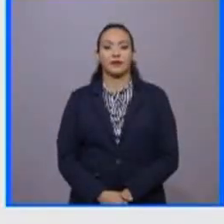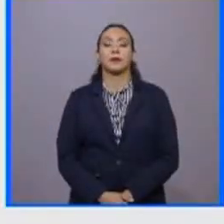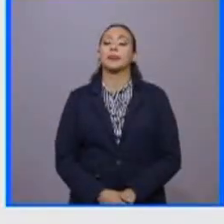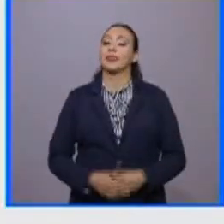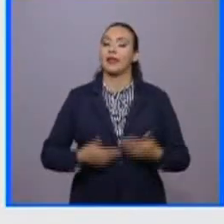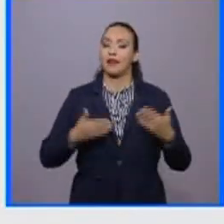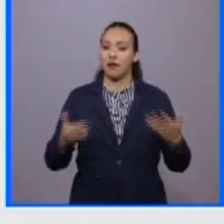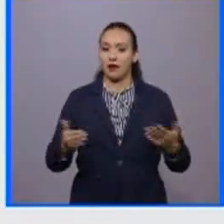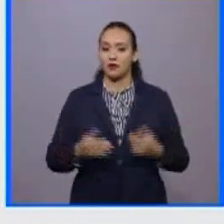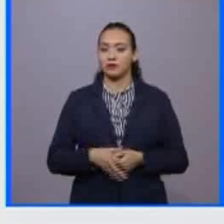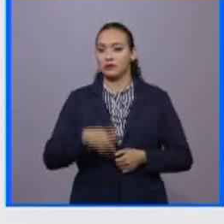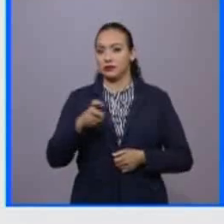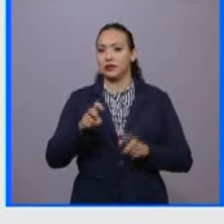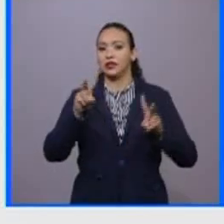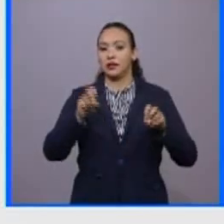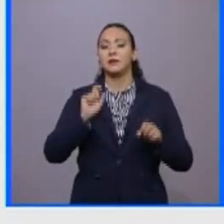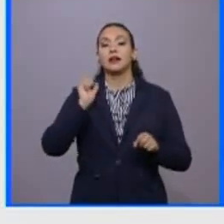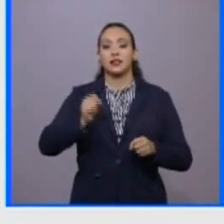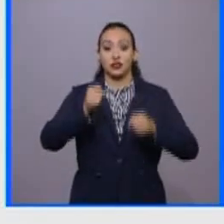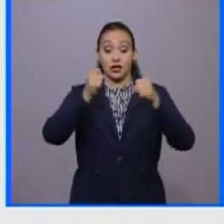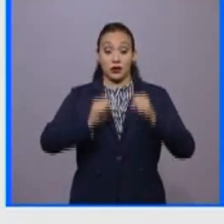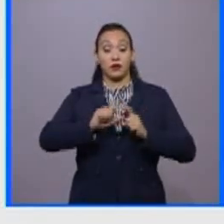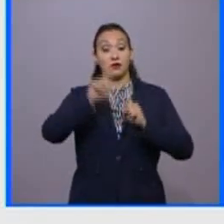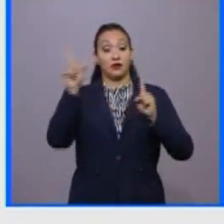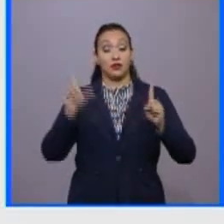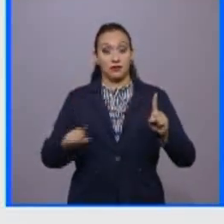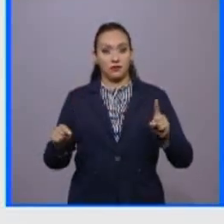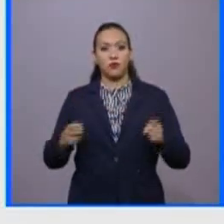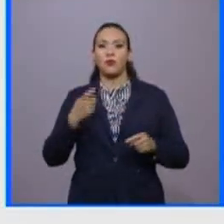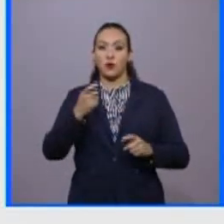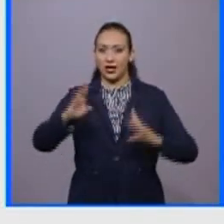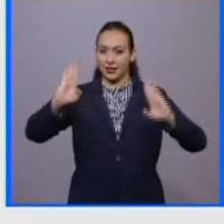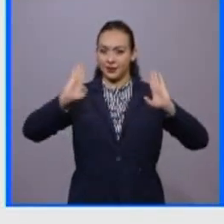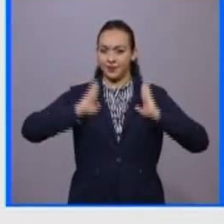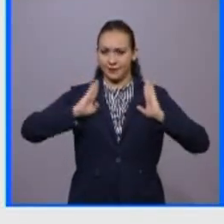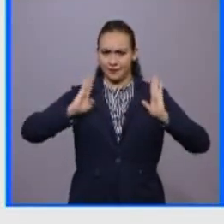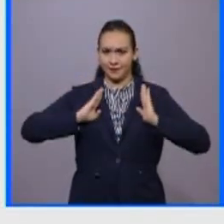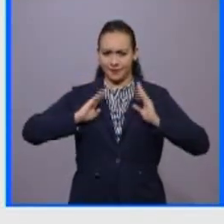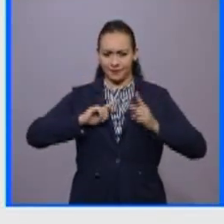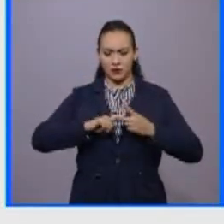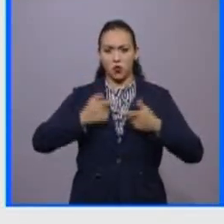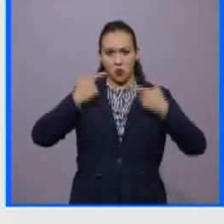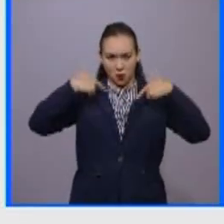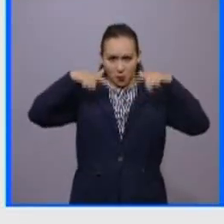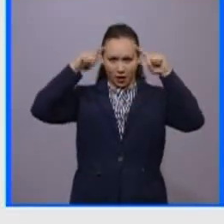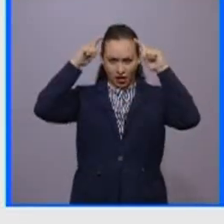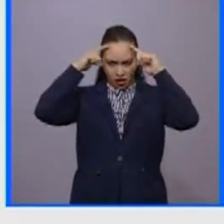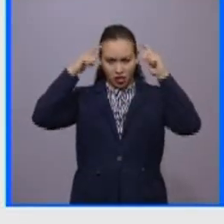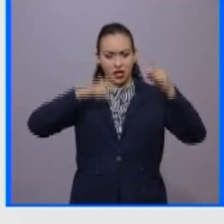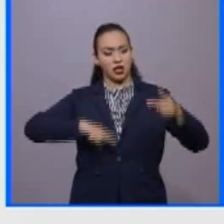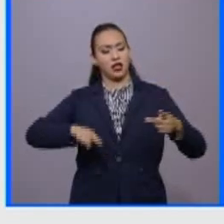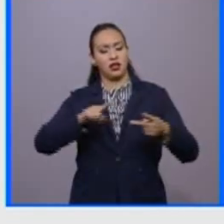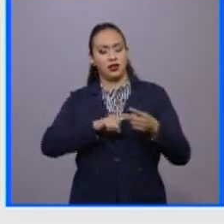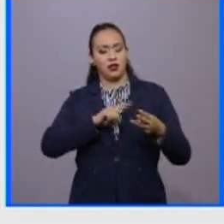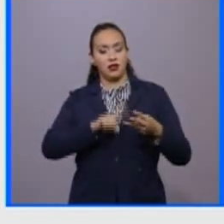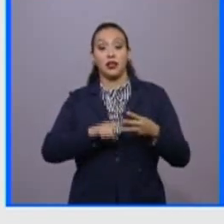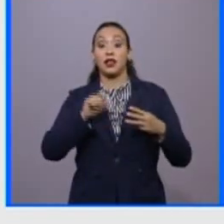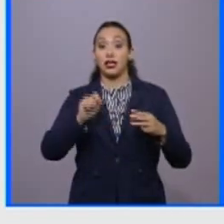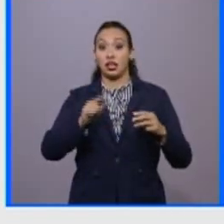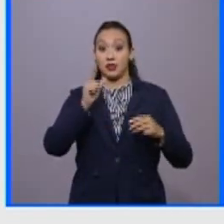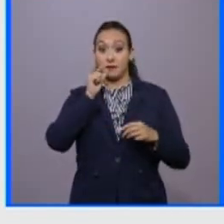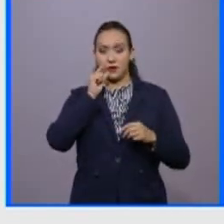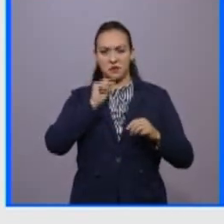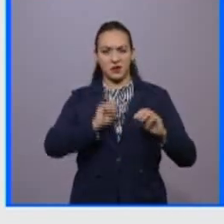Por tratarse de un asunto de seguridad nacional, el Ejército Mexicano, la Marina Armada de México y la